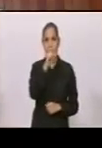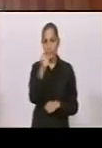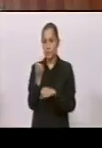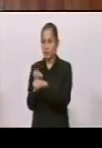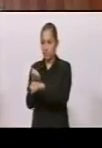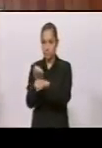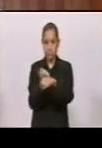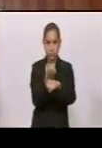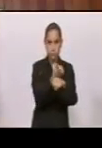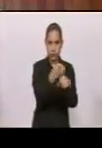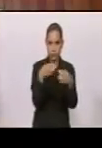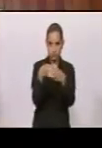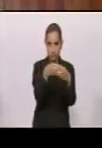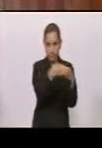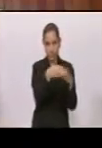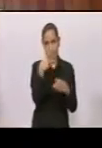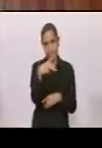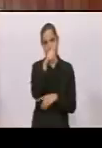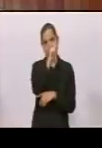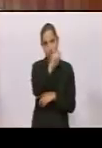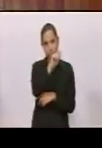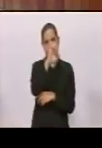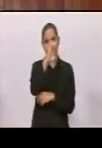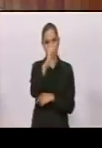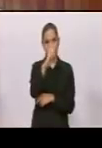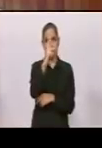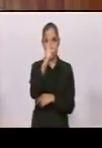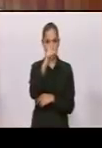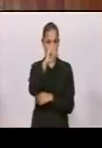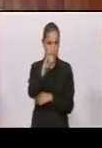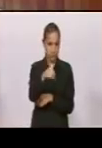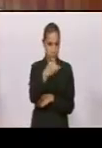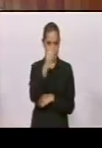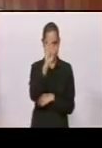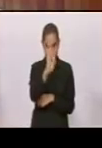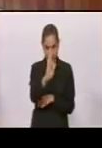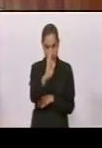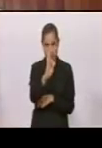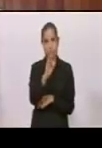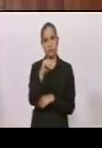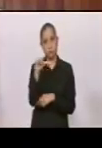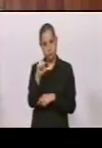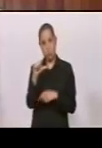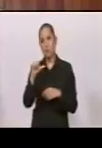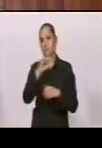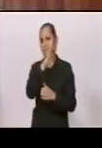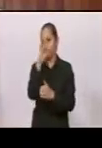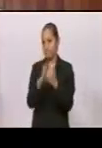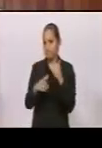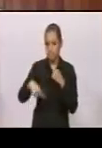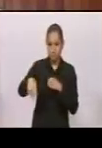regionales del Tribunal Electoral del Poder Judicial de la Federación.